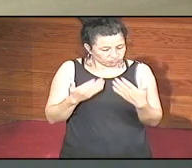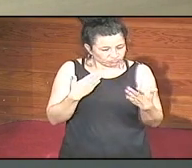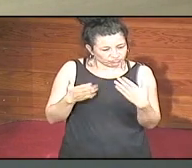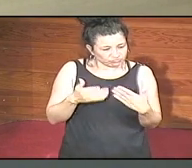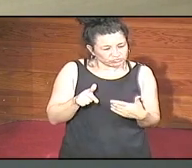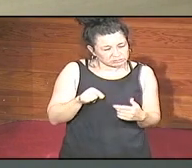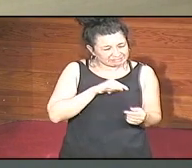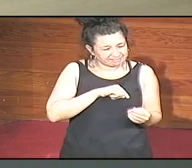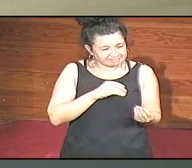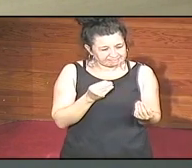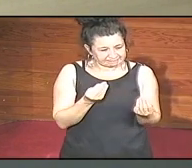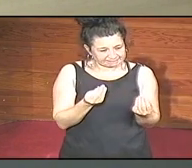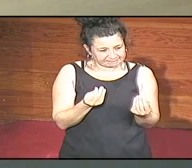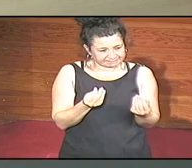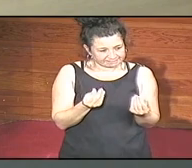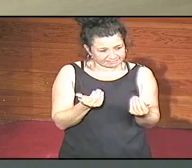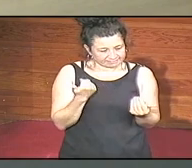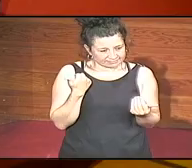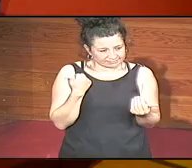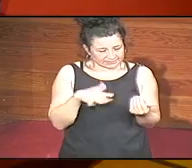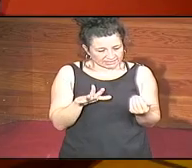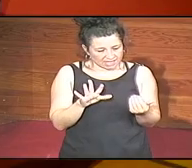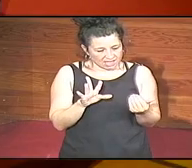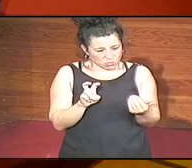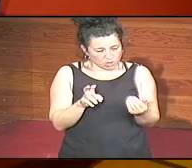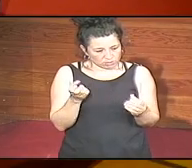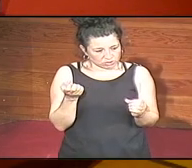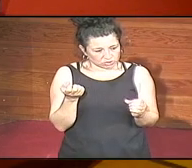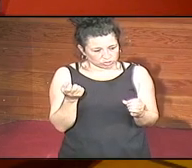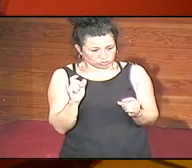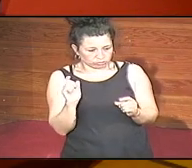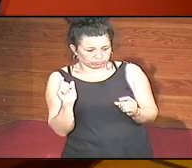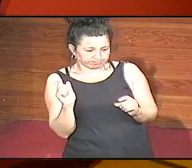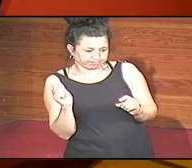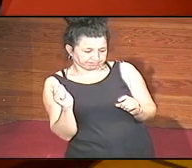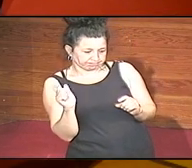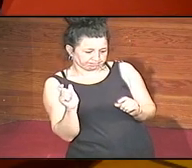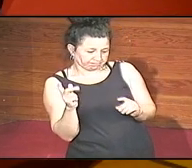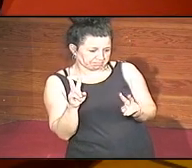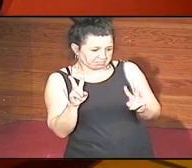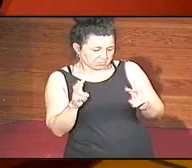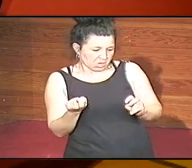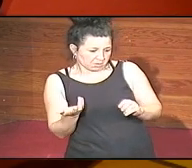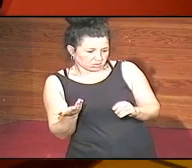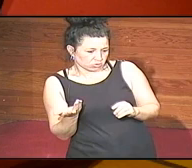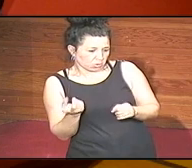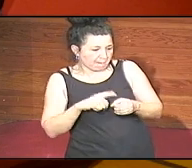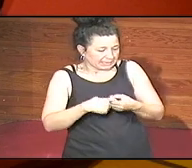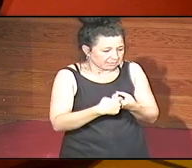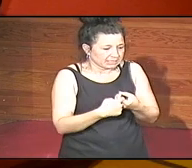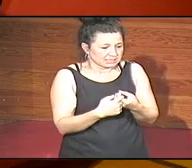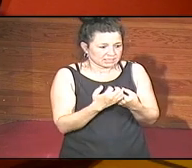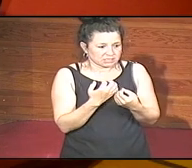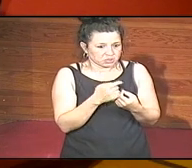esa sensación de que haya nuevos actores que normalmente desde europa lo vemos como una amenaza rusia o china